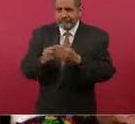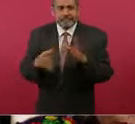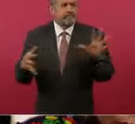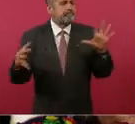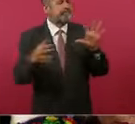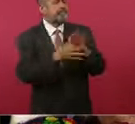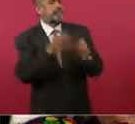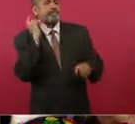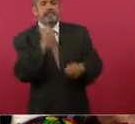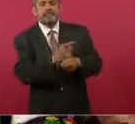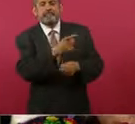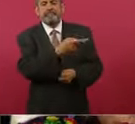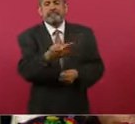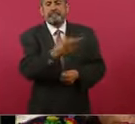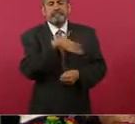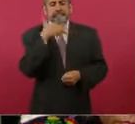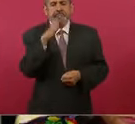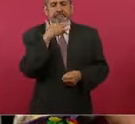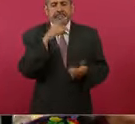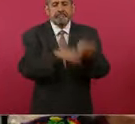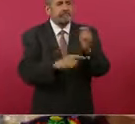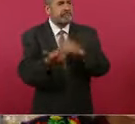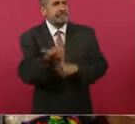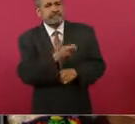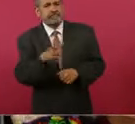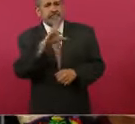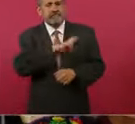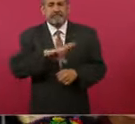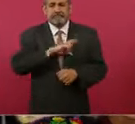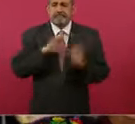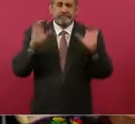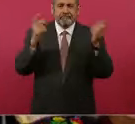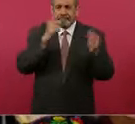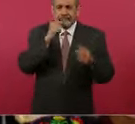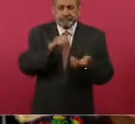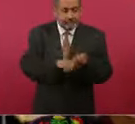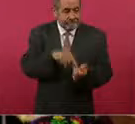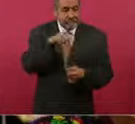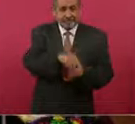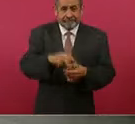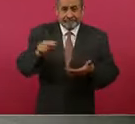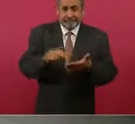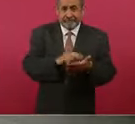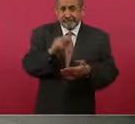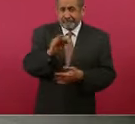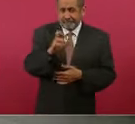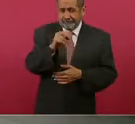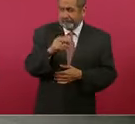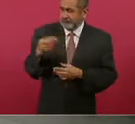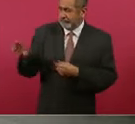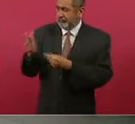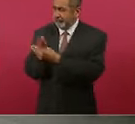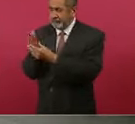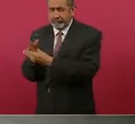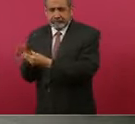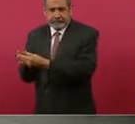cártel inmobiliario con la renta sobre precio de patrullas. Aquí lo firmó Fernando von Roerich. Sí,